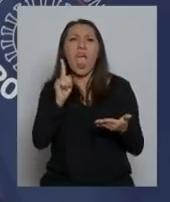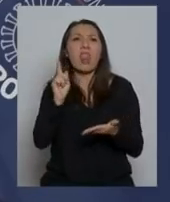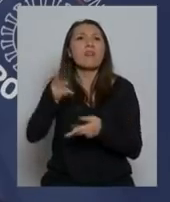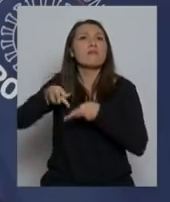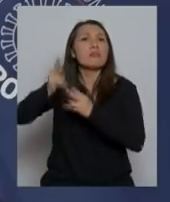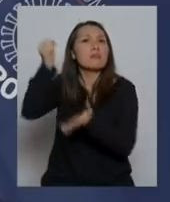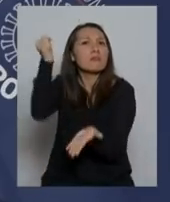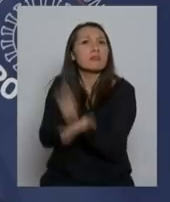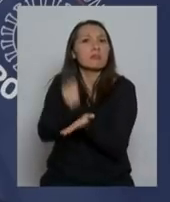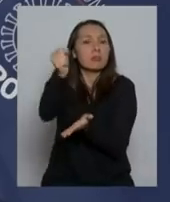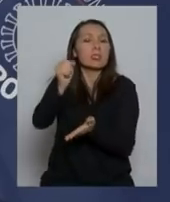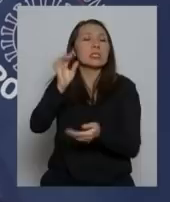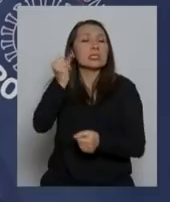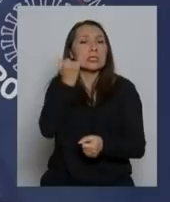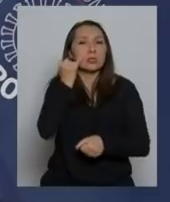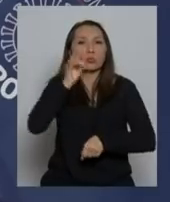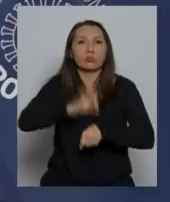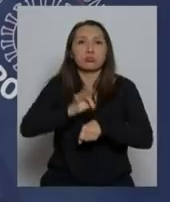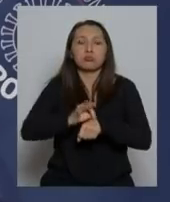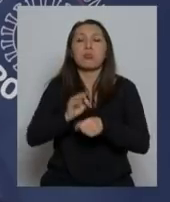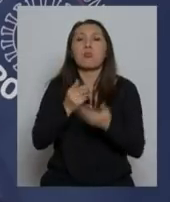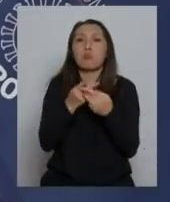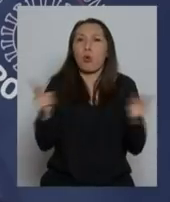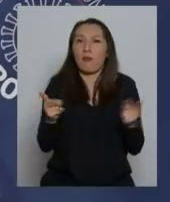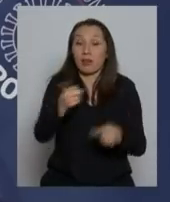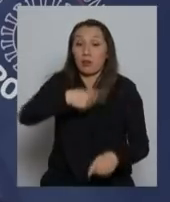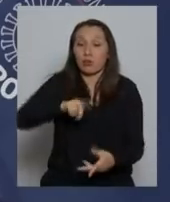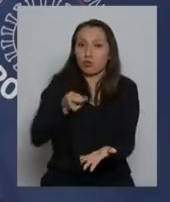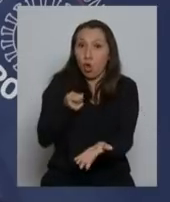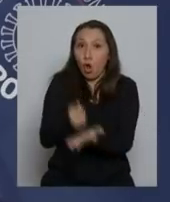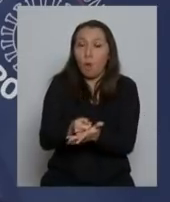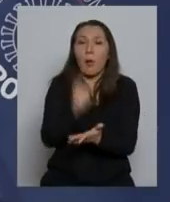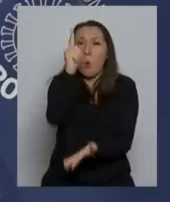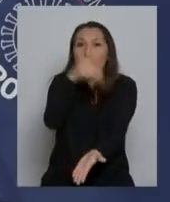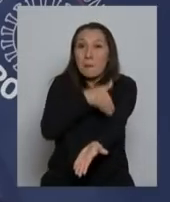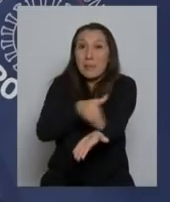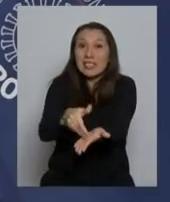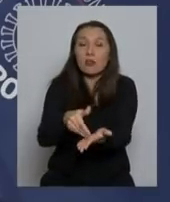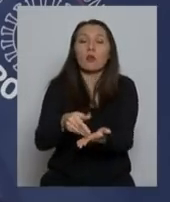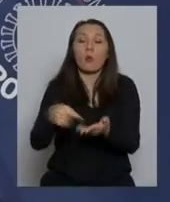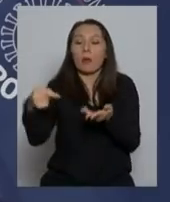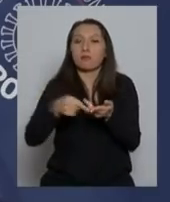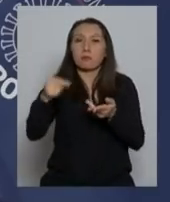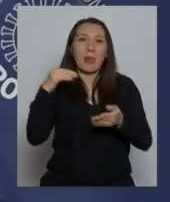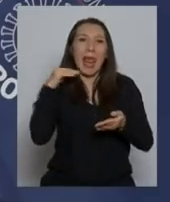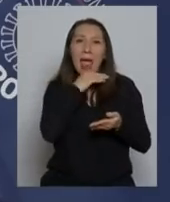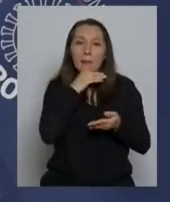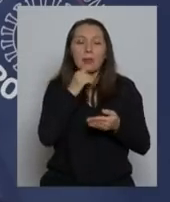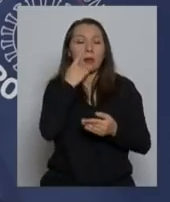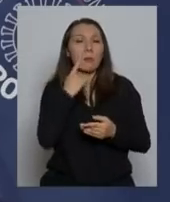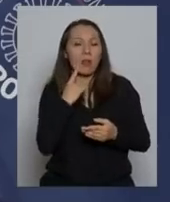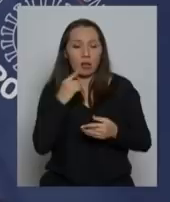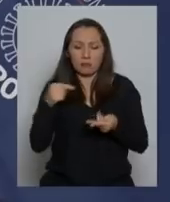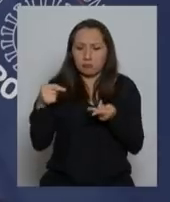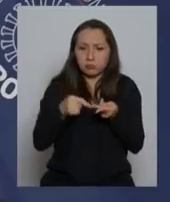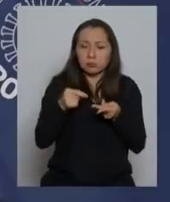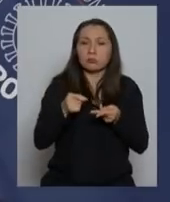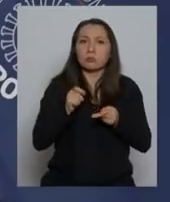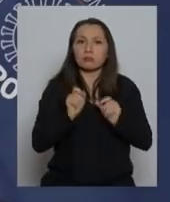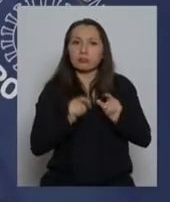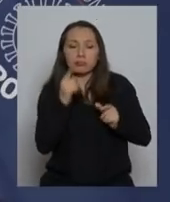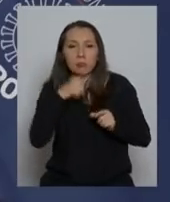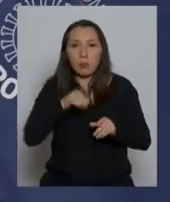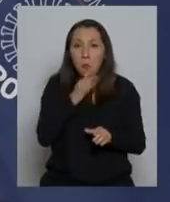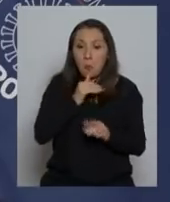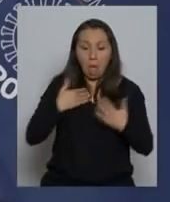autorizados por el Instituto de Salud Pública. Nosotros estamos comprando 1 millón de test rápidos. Aplicar el test rápido en personas que no